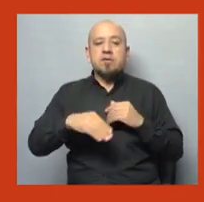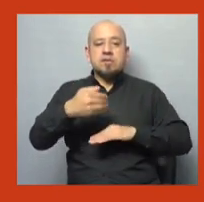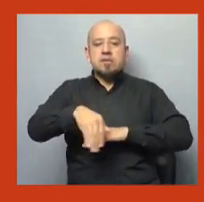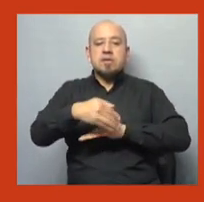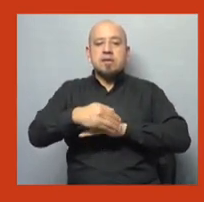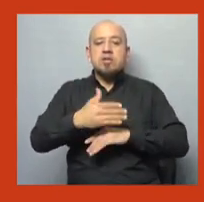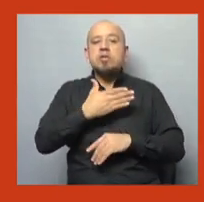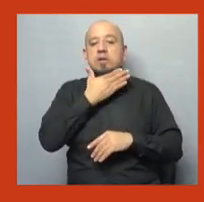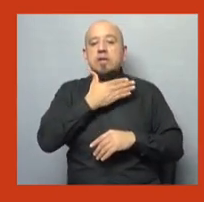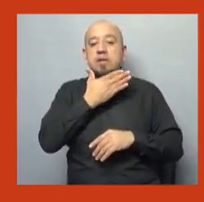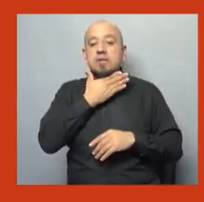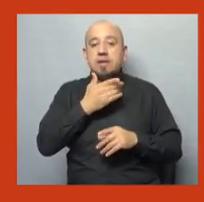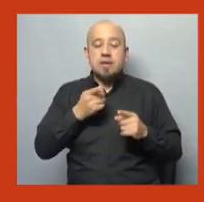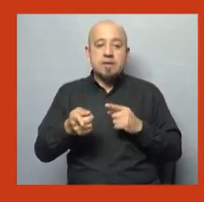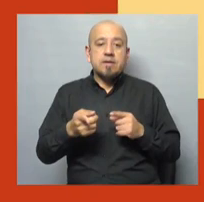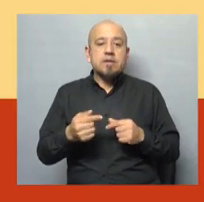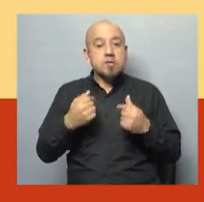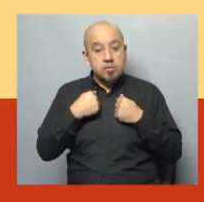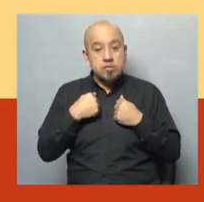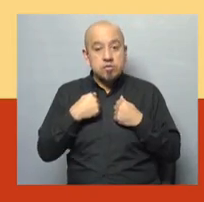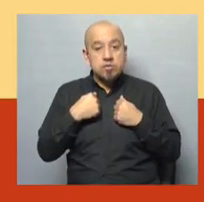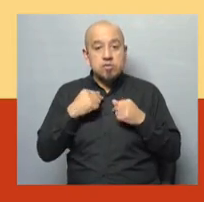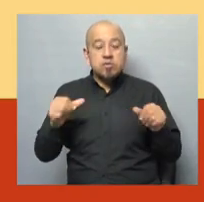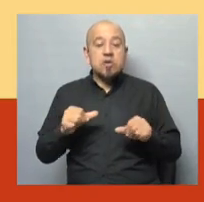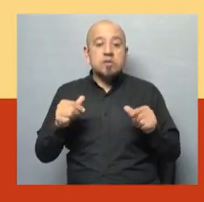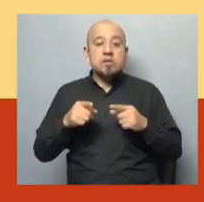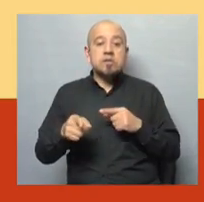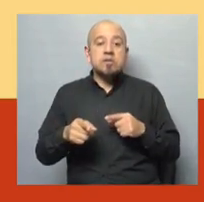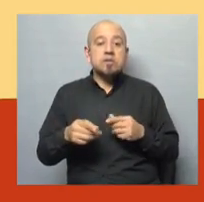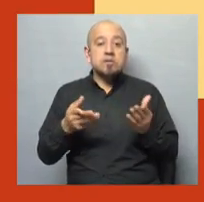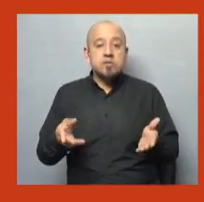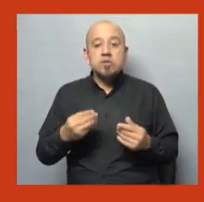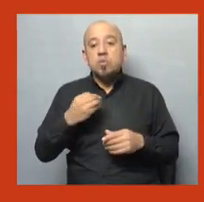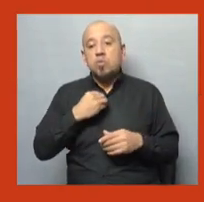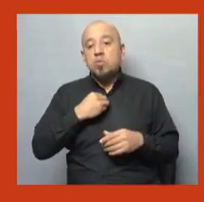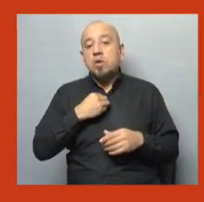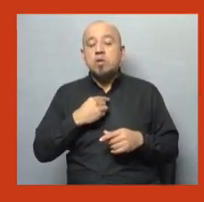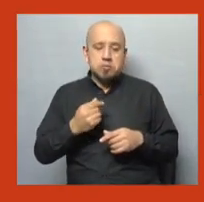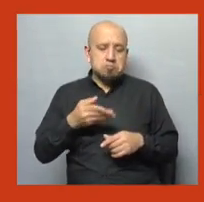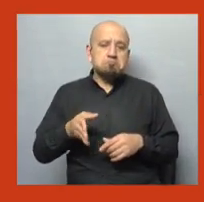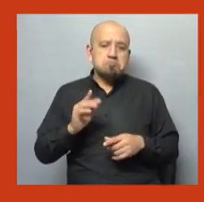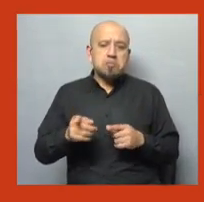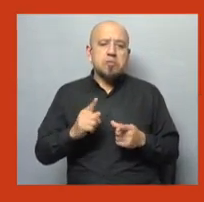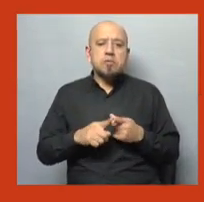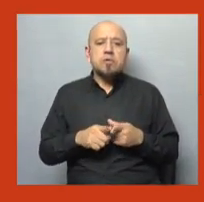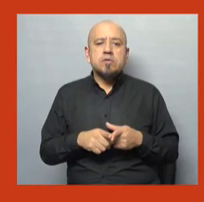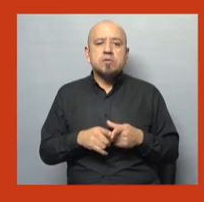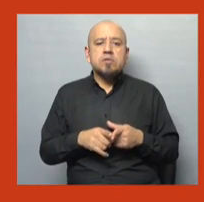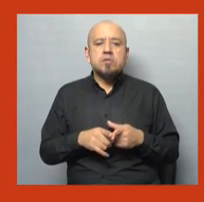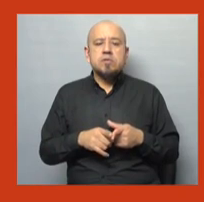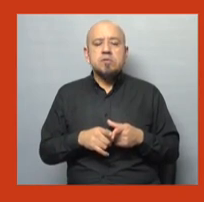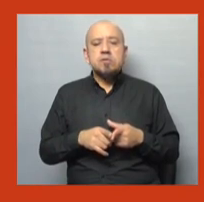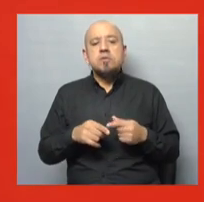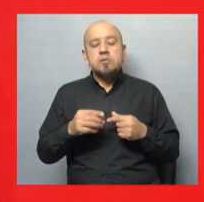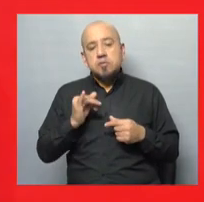enriqueta contar qué y yo me prestaba todas estas cosas más llamaban voluntarios para esto yo viva voz es la de lo que sí sé